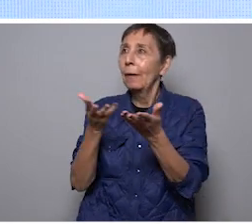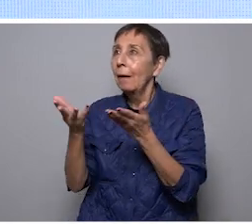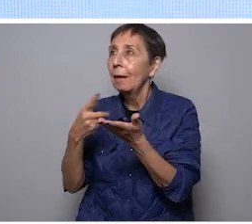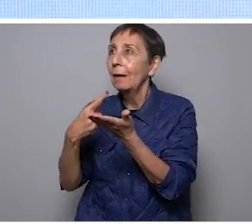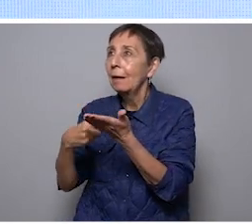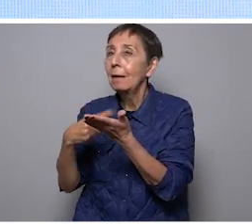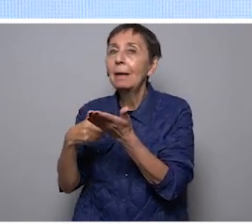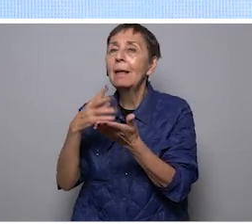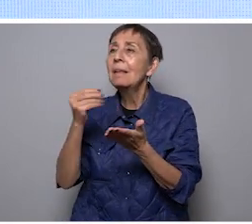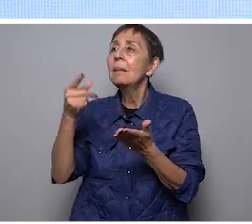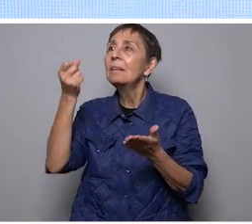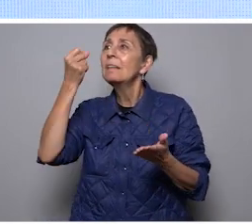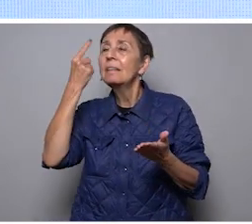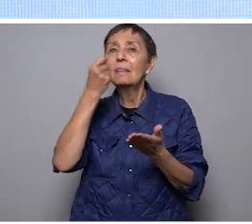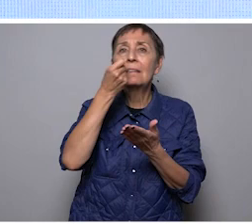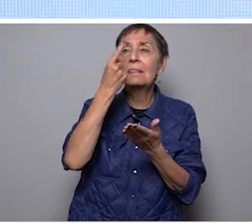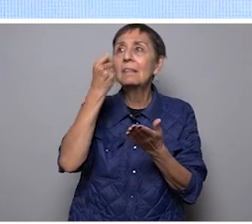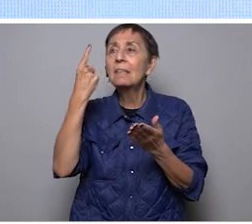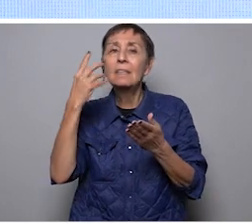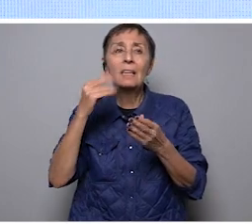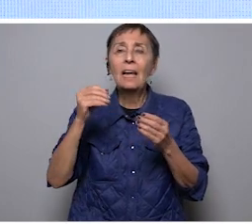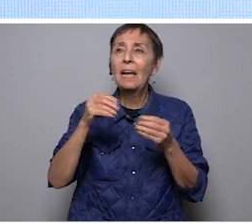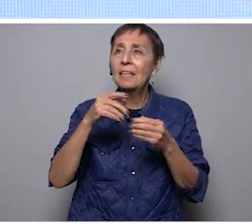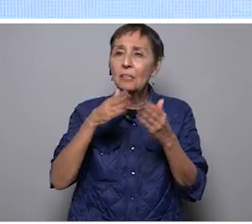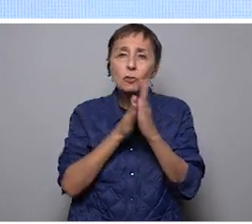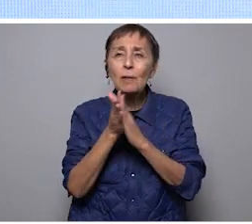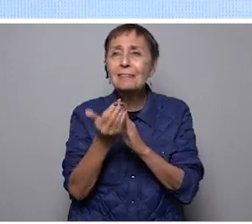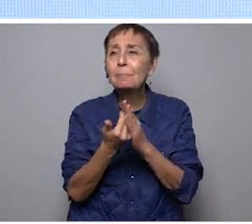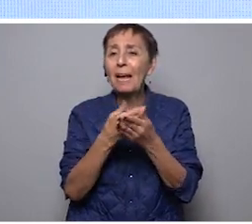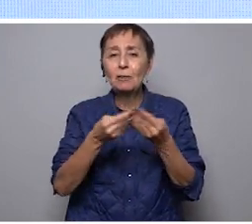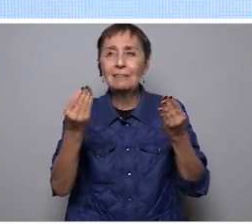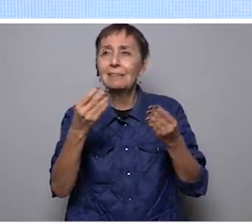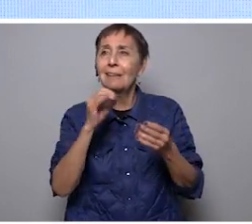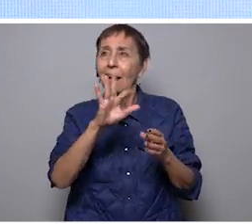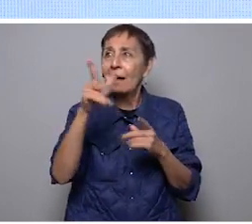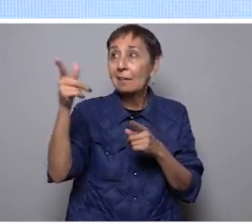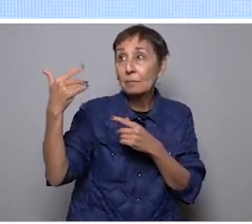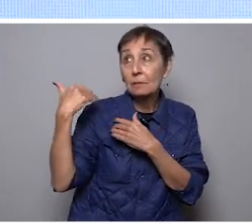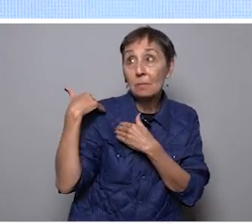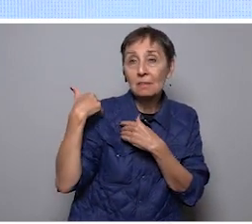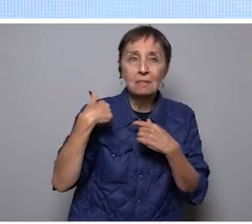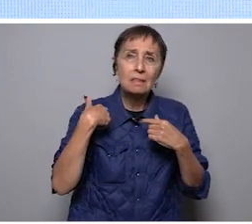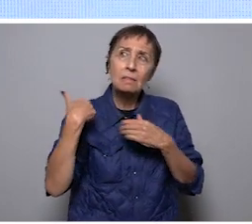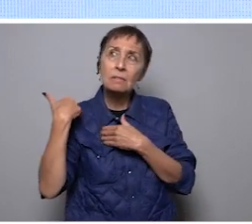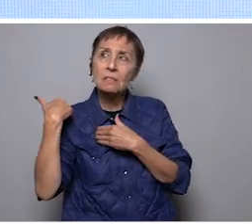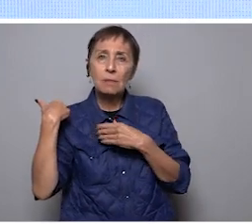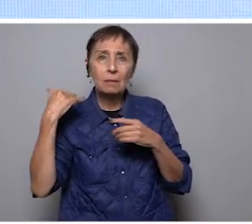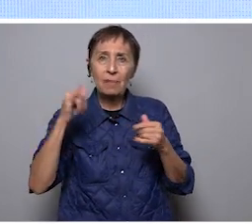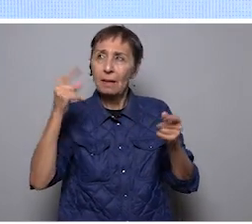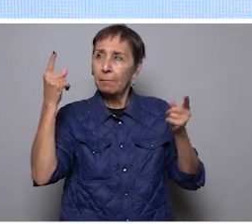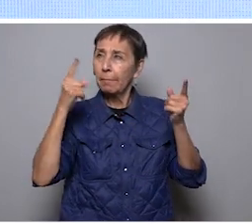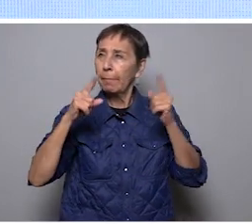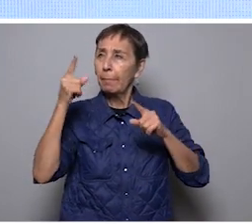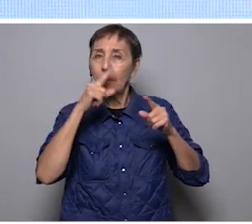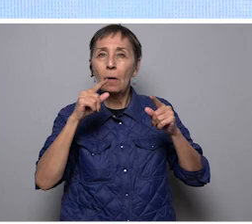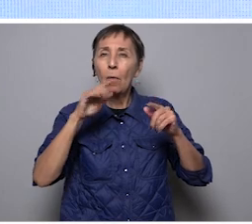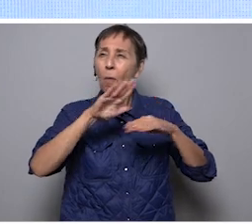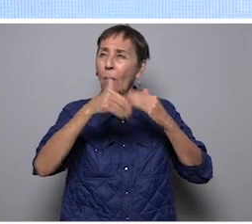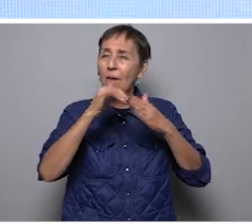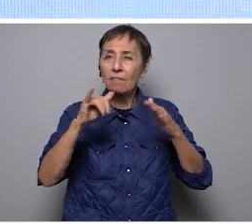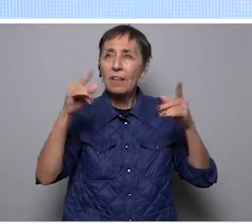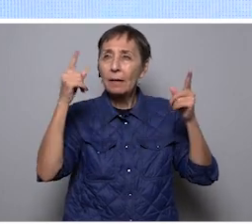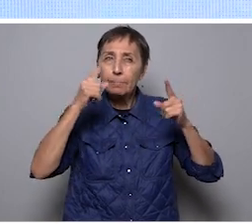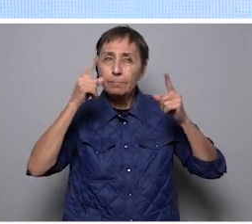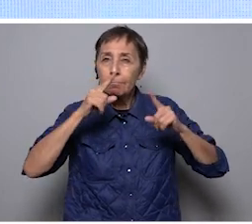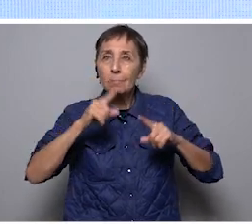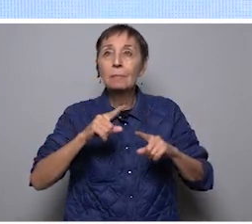de transparencia de rendición de cuentas eh Isabel ha sido invitada a Guatemala a ver ese ejercicio de democracia de ejercicio de